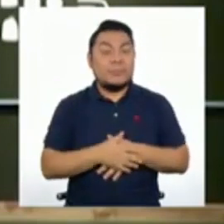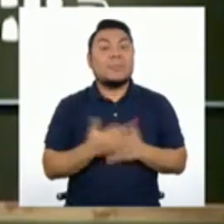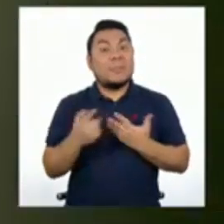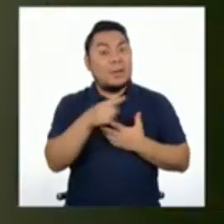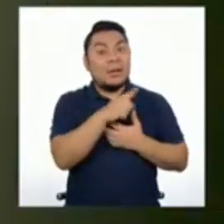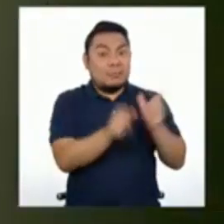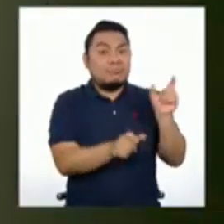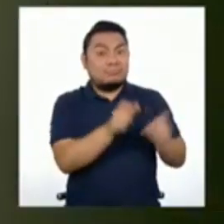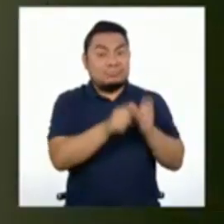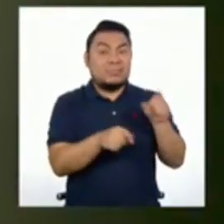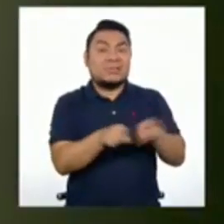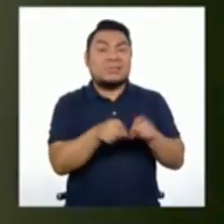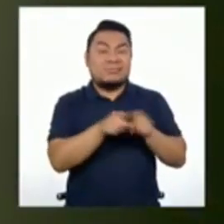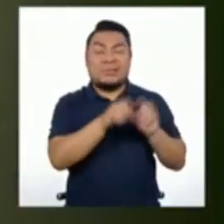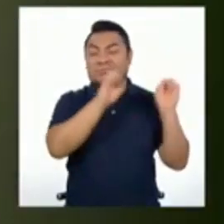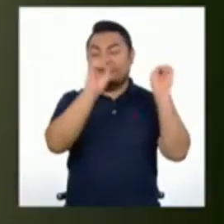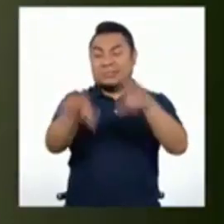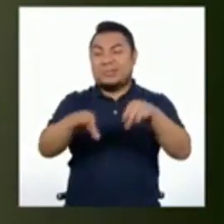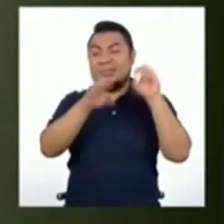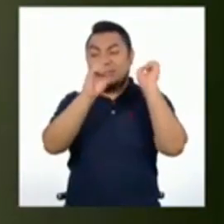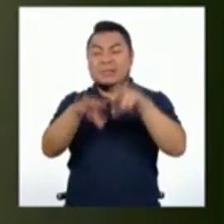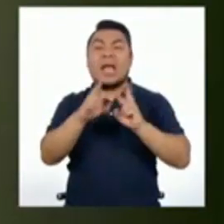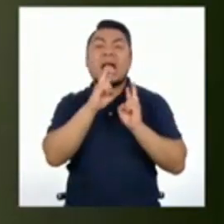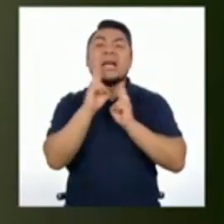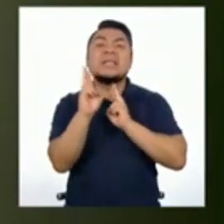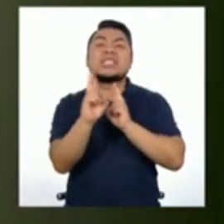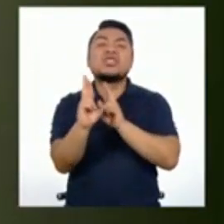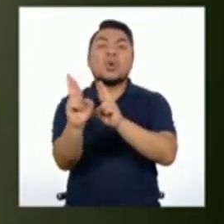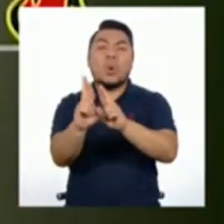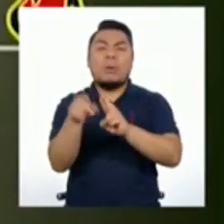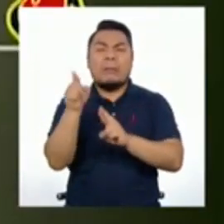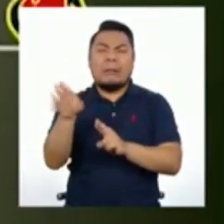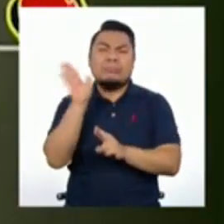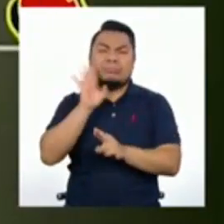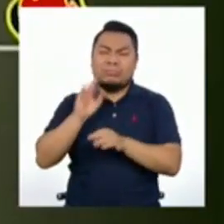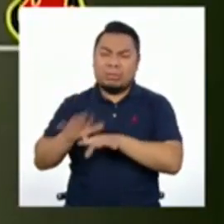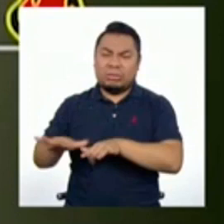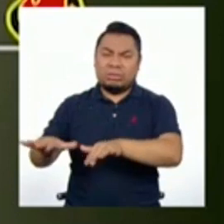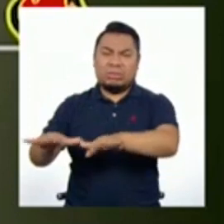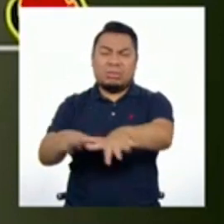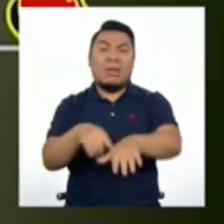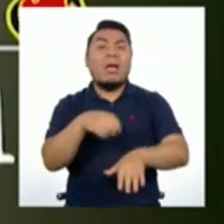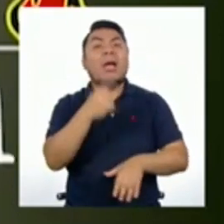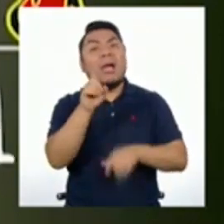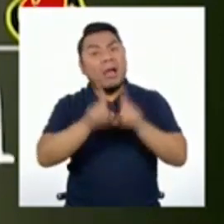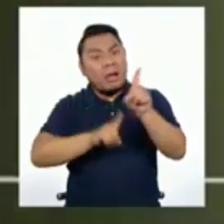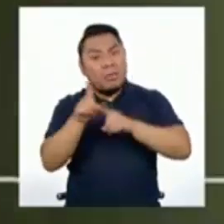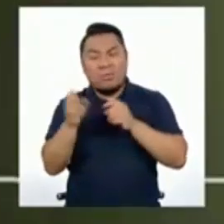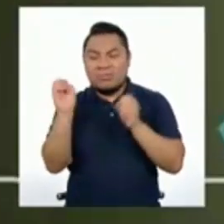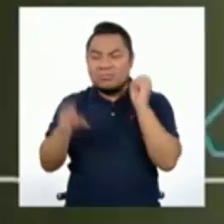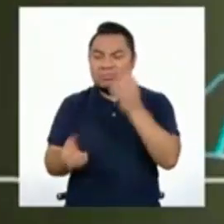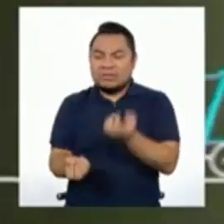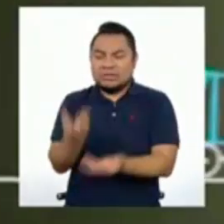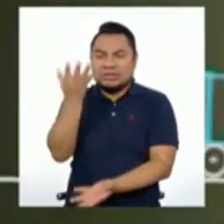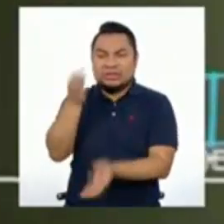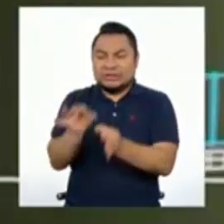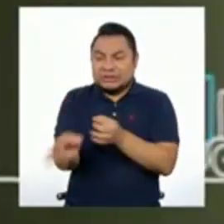la gente suele arrojarlas a los ríos y el agua se contamina. Otras veces las quema y se contamina el